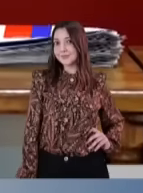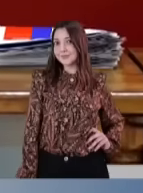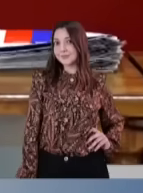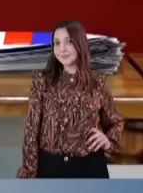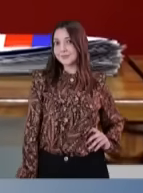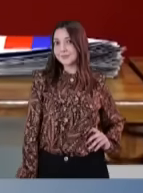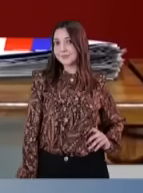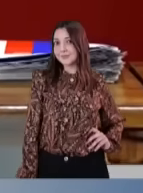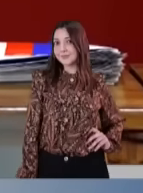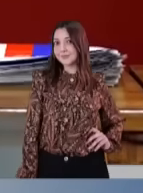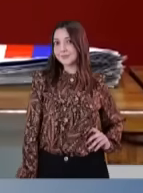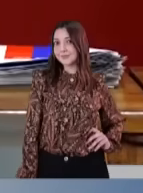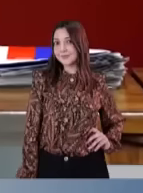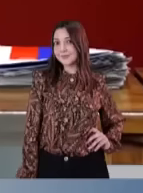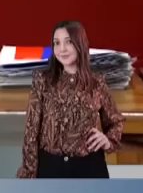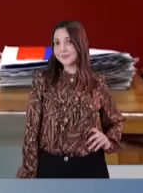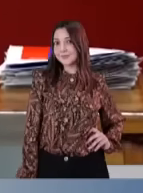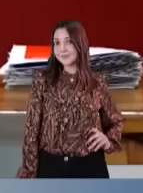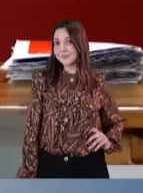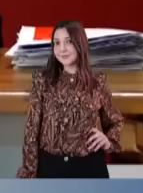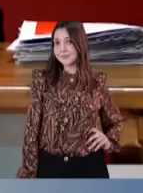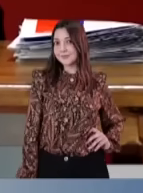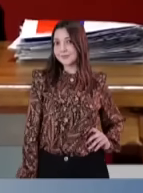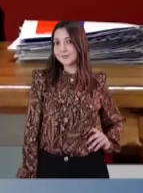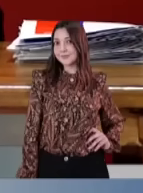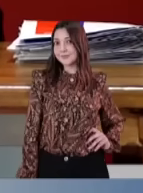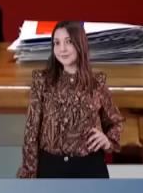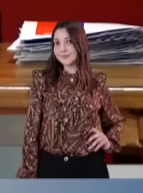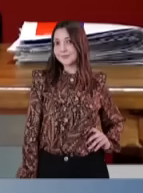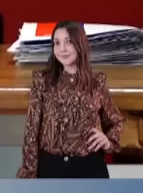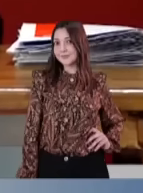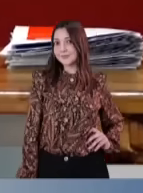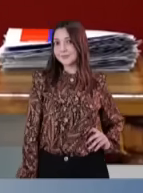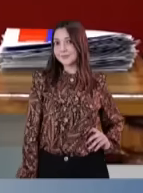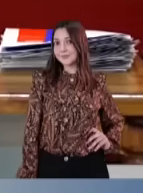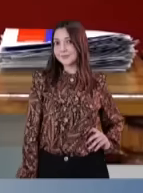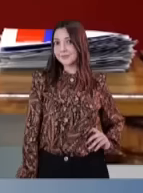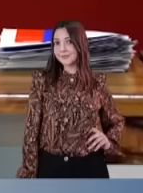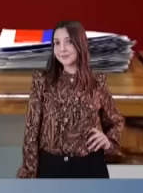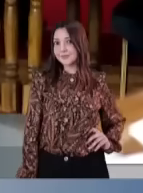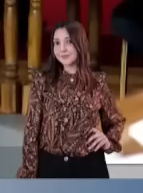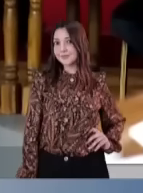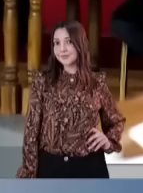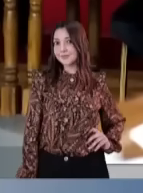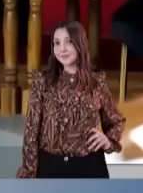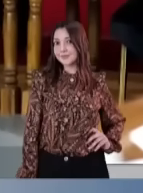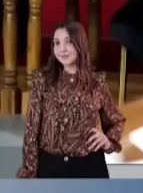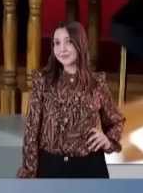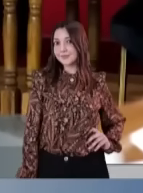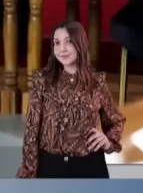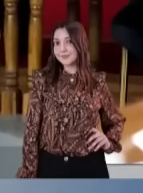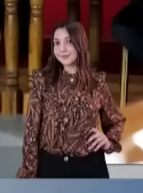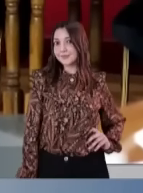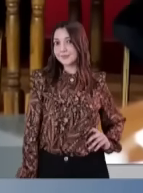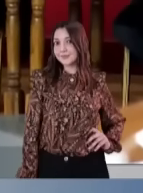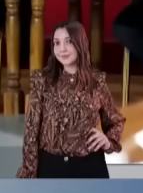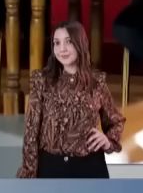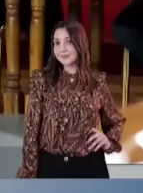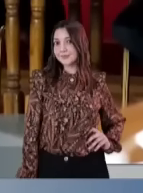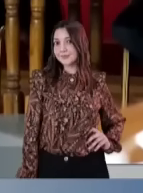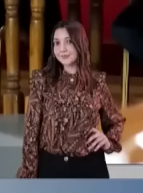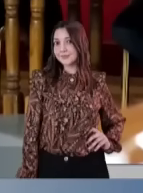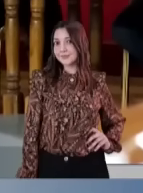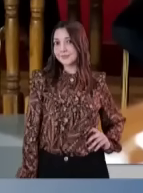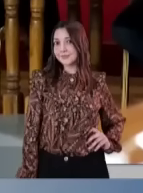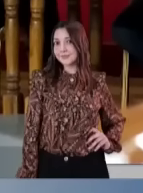Roque, ¿no? Si es que la ministra Vallejo va ahí. Estaba pensando en el comité político y en la presencia de Convergencia Social. Claro, es algo que eventualmente se ha